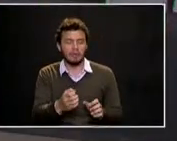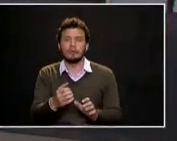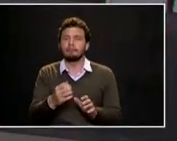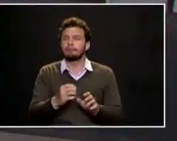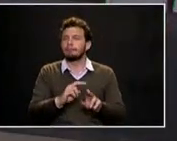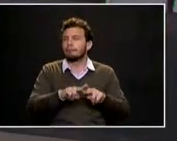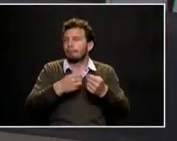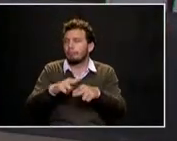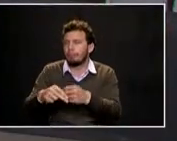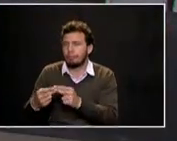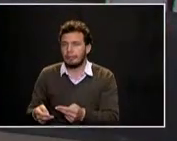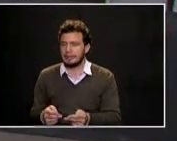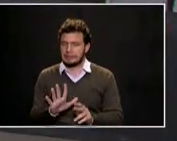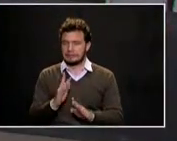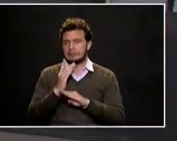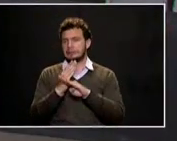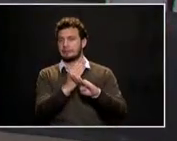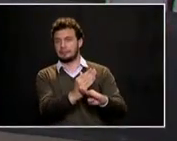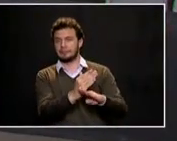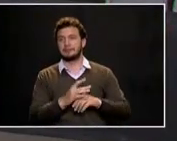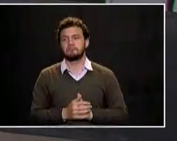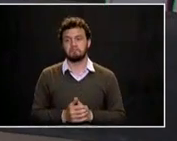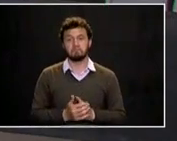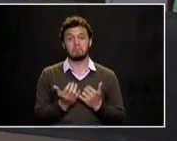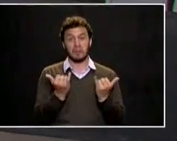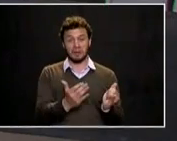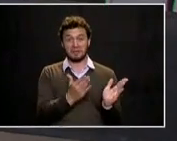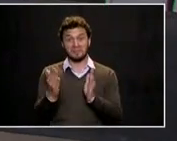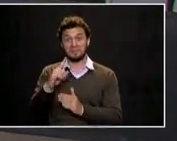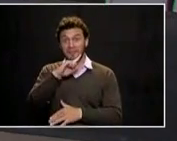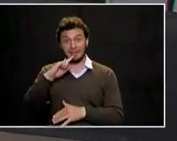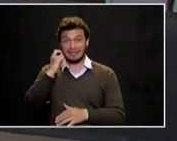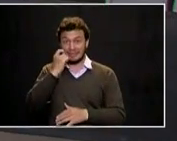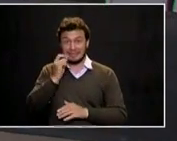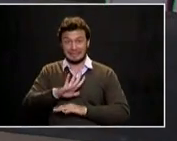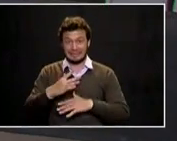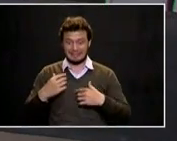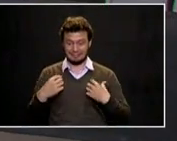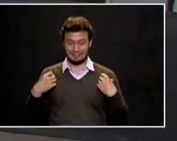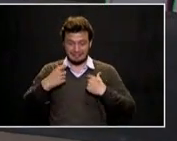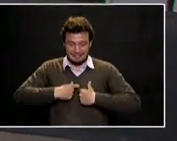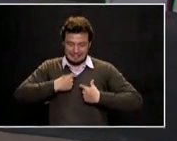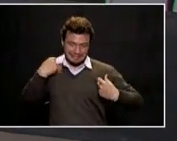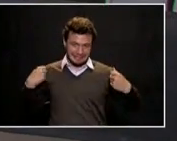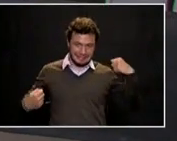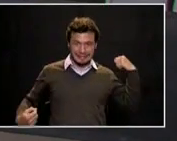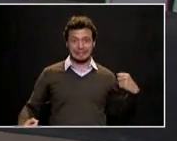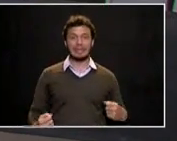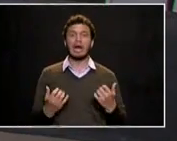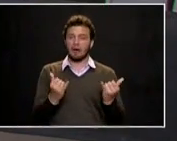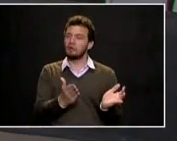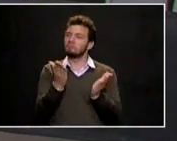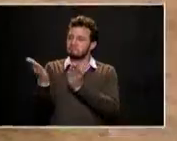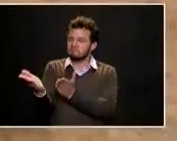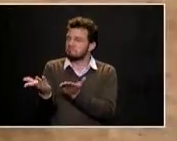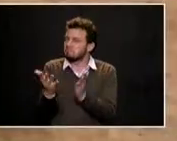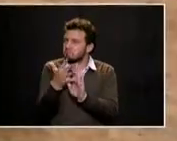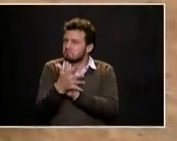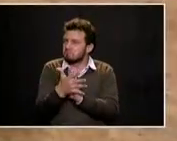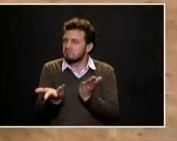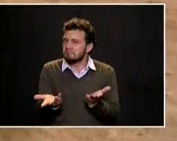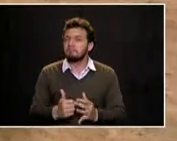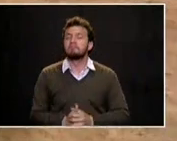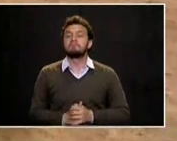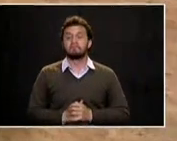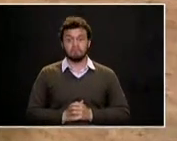gracias. Veo que Daniel Quintero ya entró en calor, ya se quitó la chaqueta. Ahora el turno es para usted, candidato. Bueno, lo primero es que